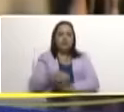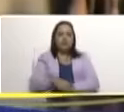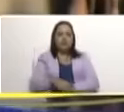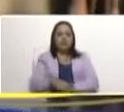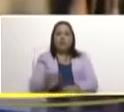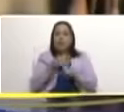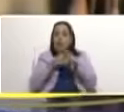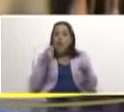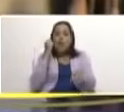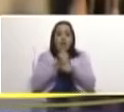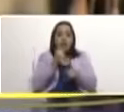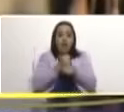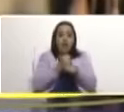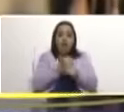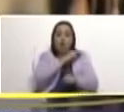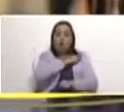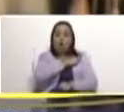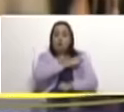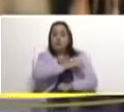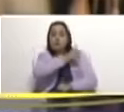Pero la labor del general Cifonte,